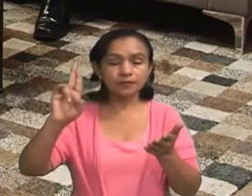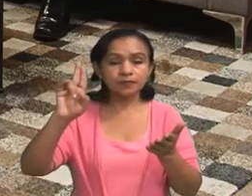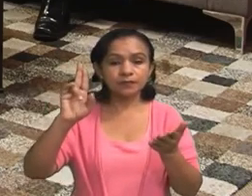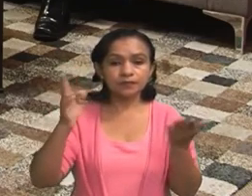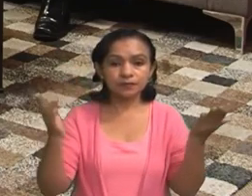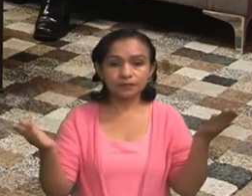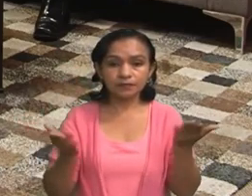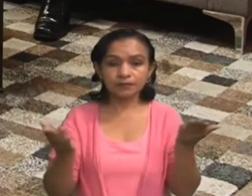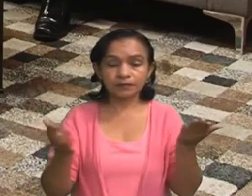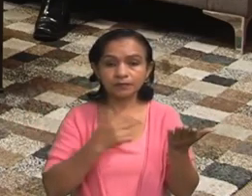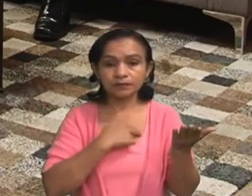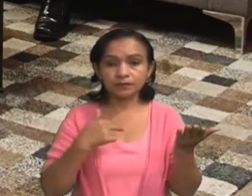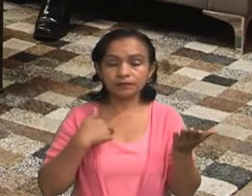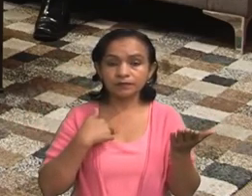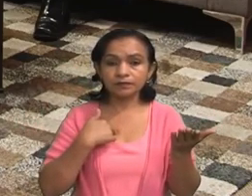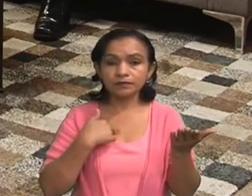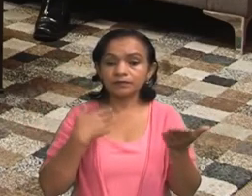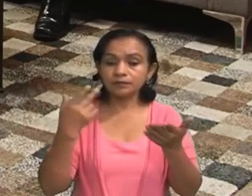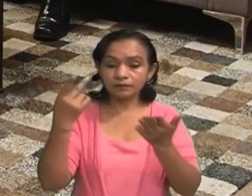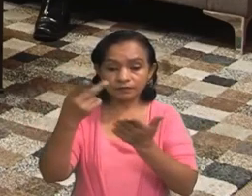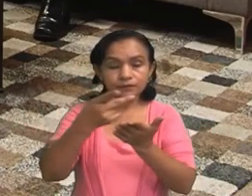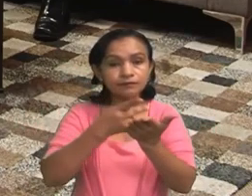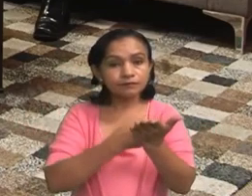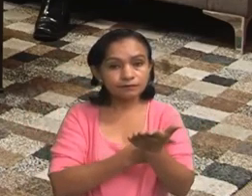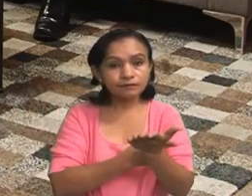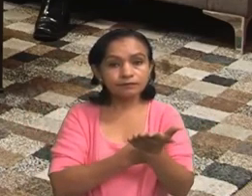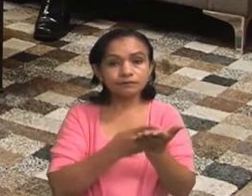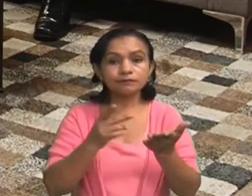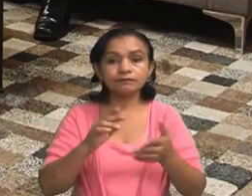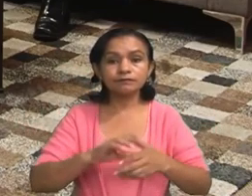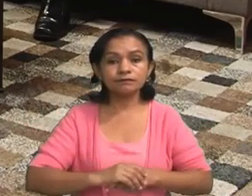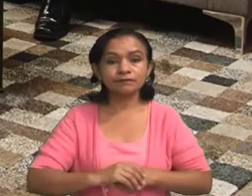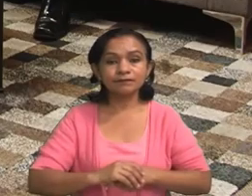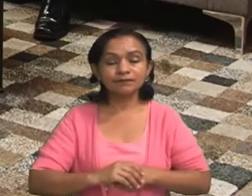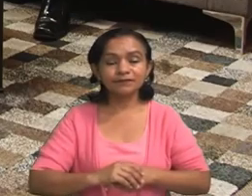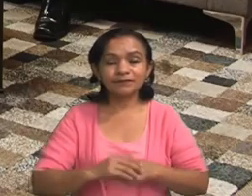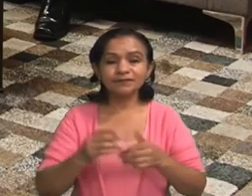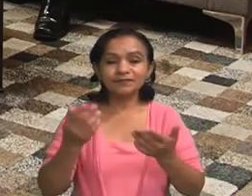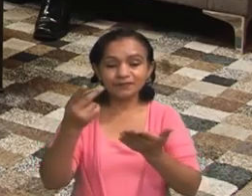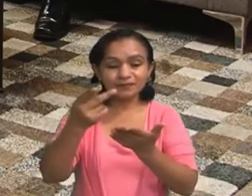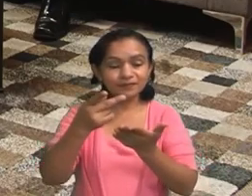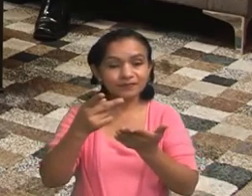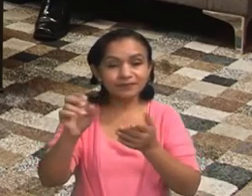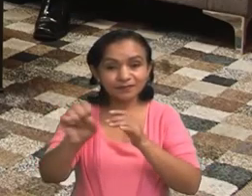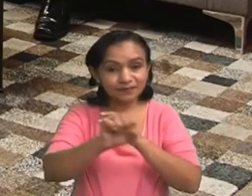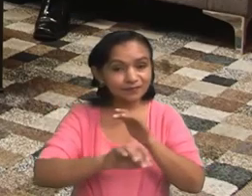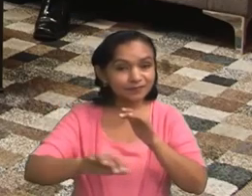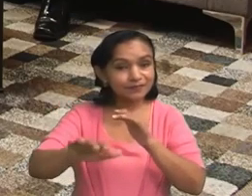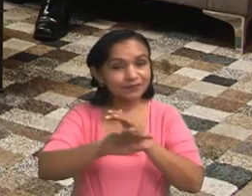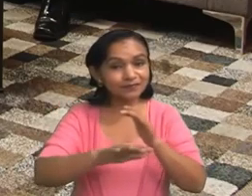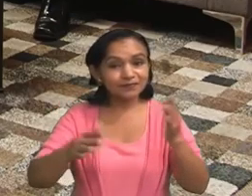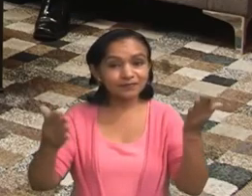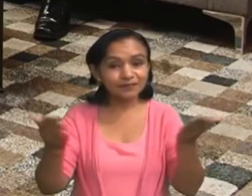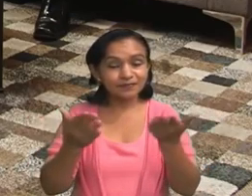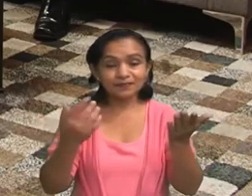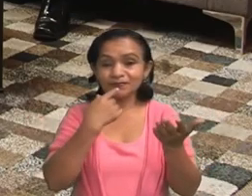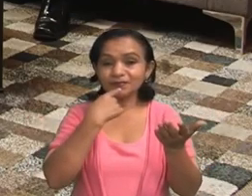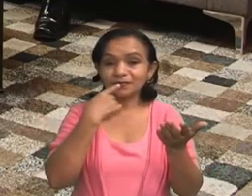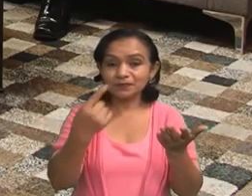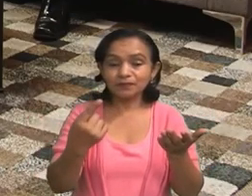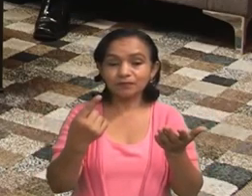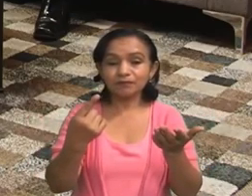agendas de generación de proyectos, okay, o de proyección social, como le decimos a